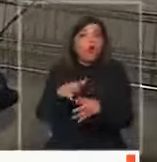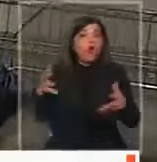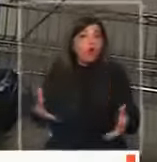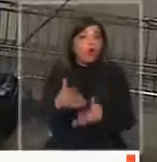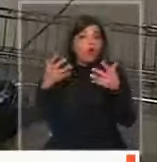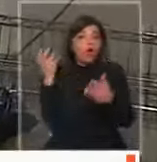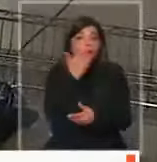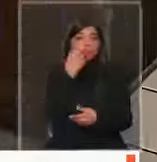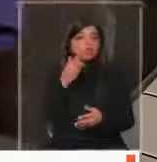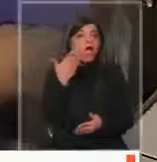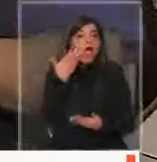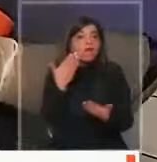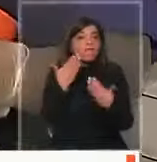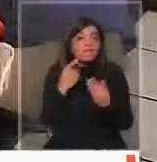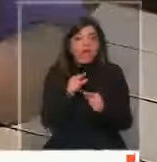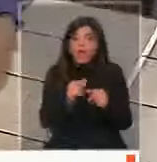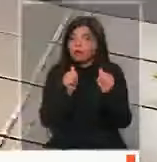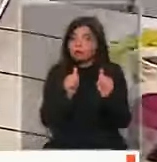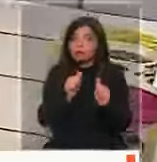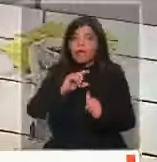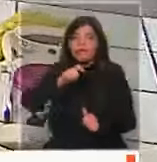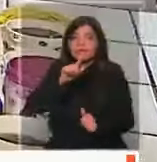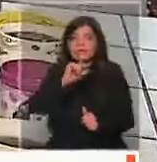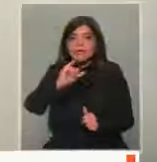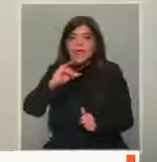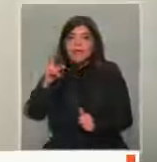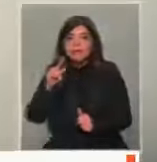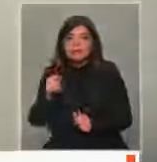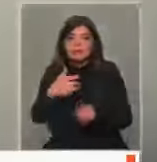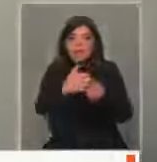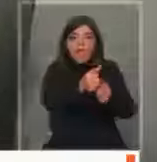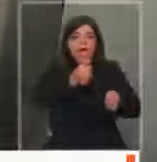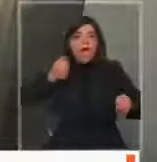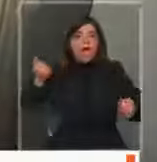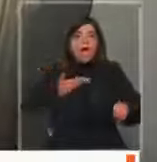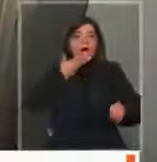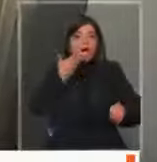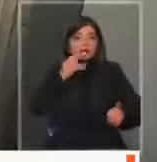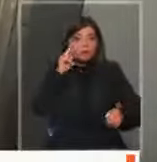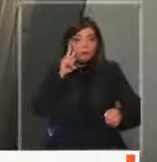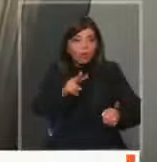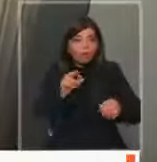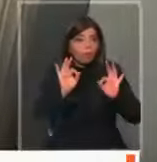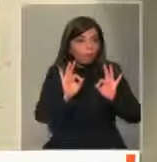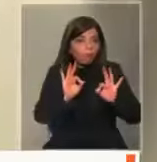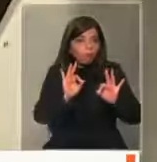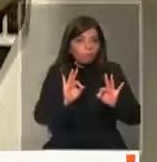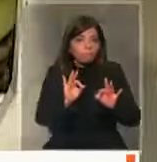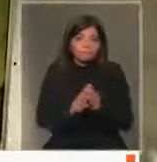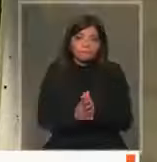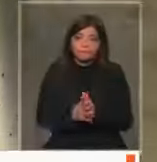fruta toda fresquita. Gladys abre la puerta del refrigerador para reafirmar sus palabras.